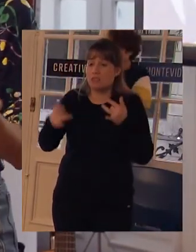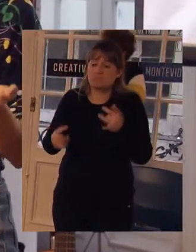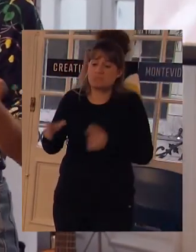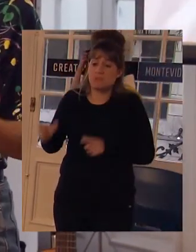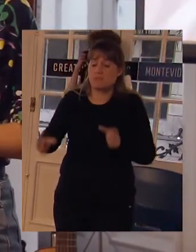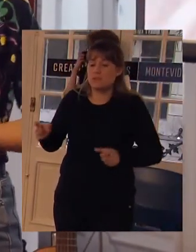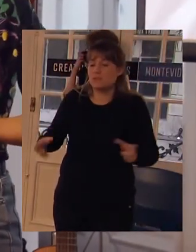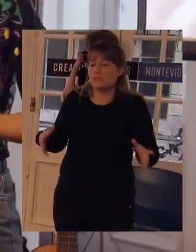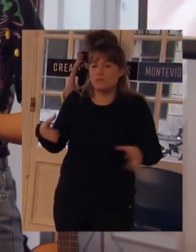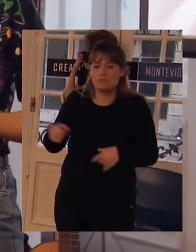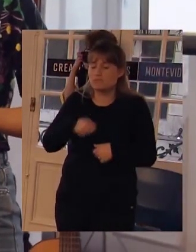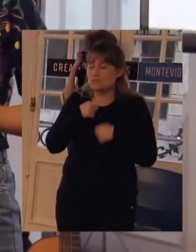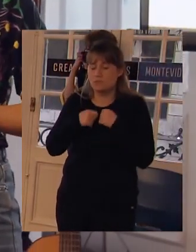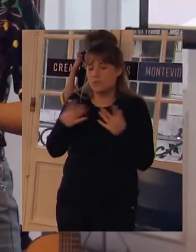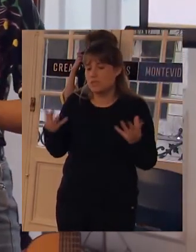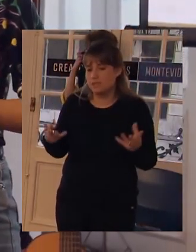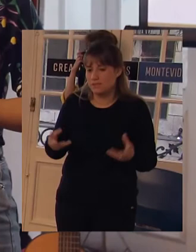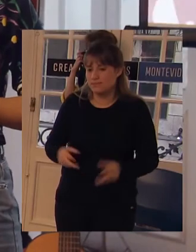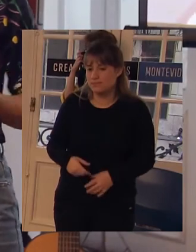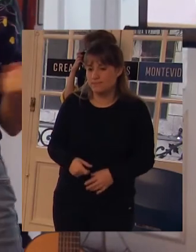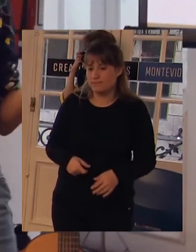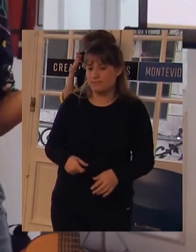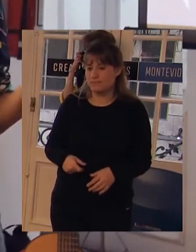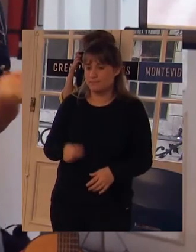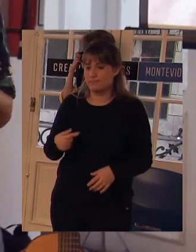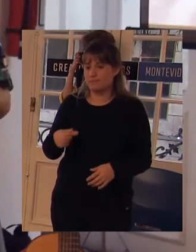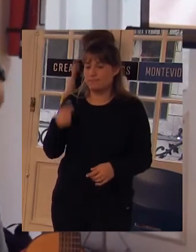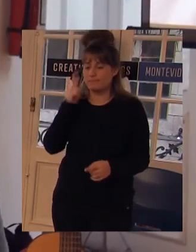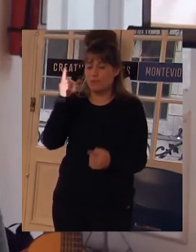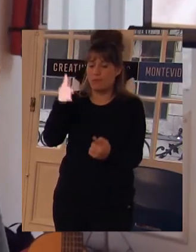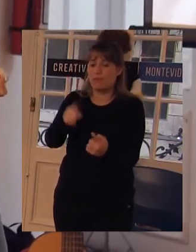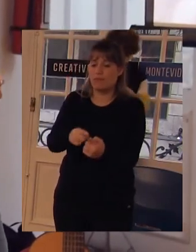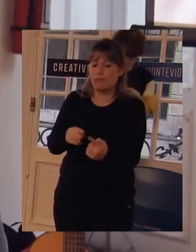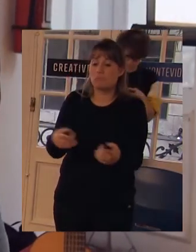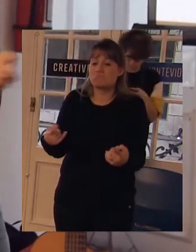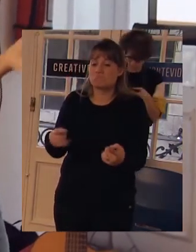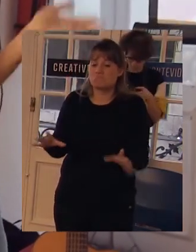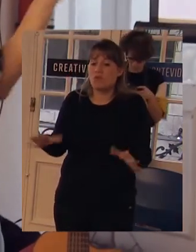en esta tierra? ¿Y cómo lo llevamos a cabo?